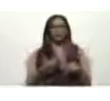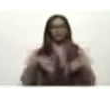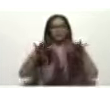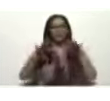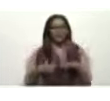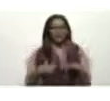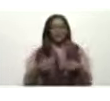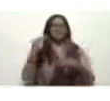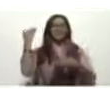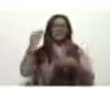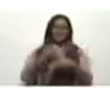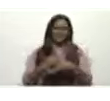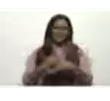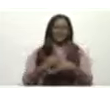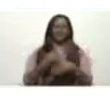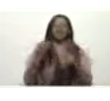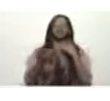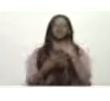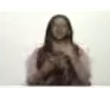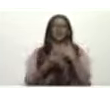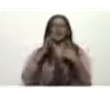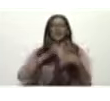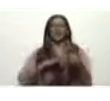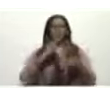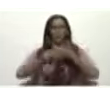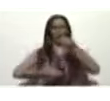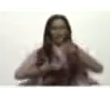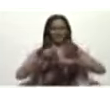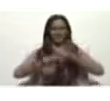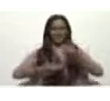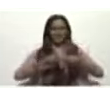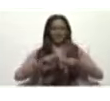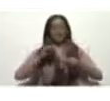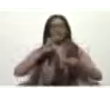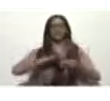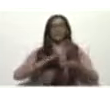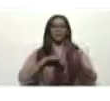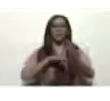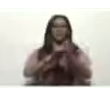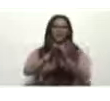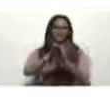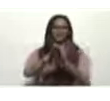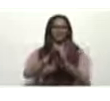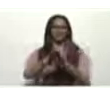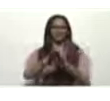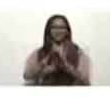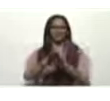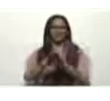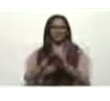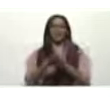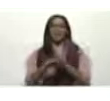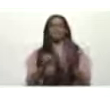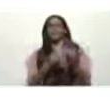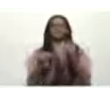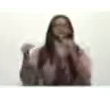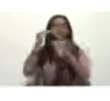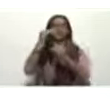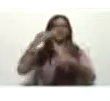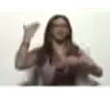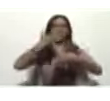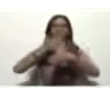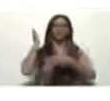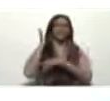detenernos las sanciones. La tecnología la estamos creando y la estamos llevando adelante, pasando por encima de